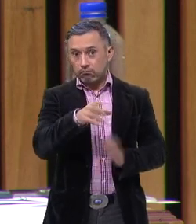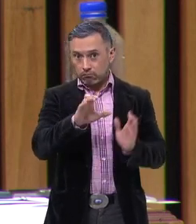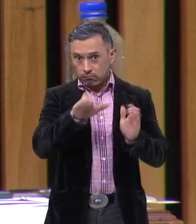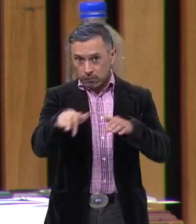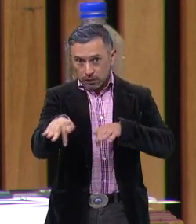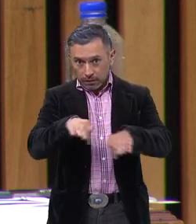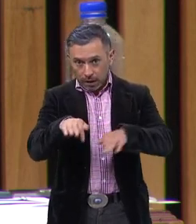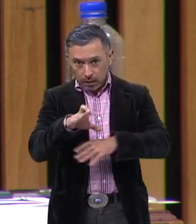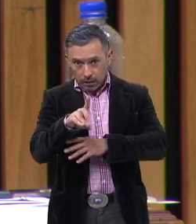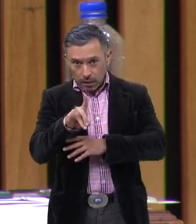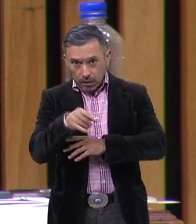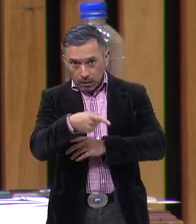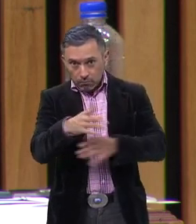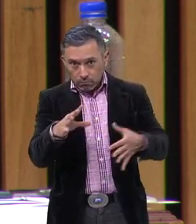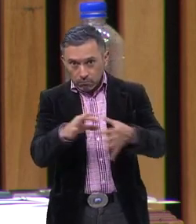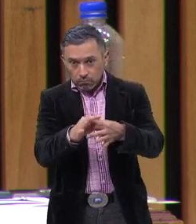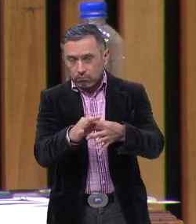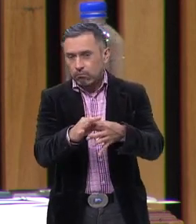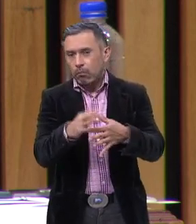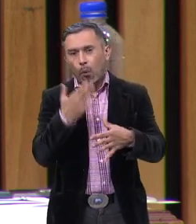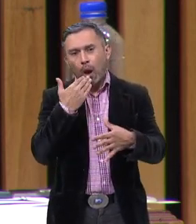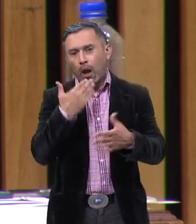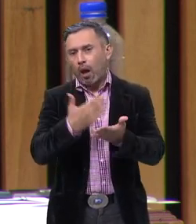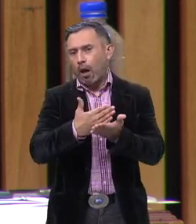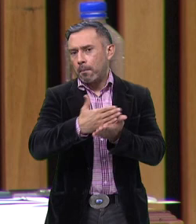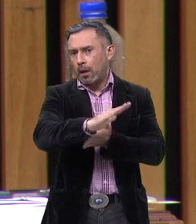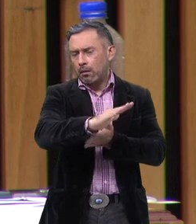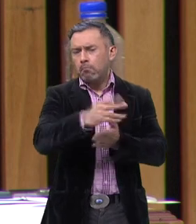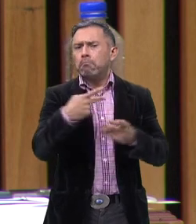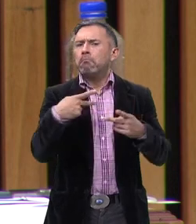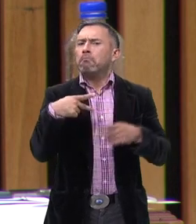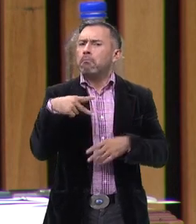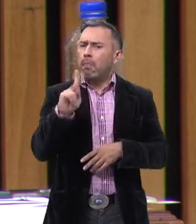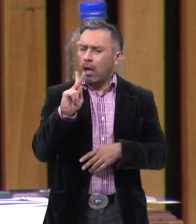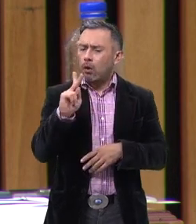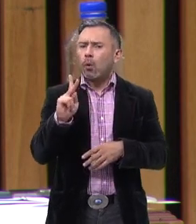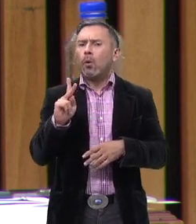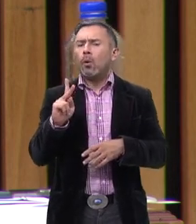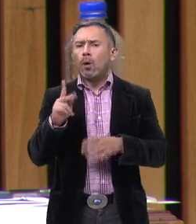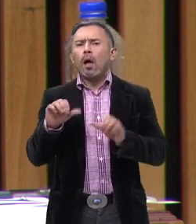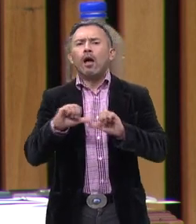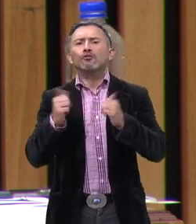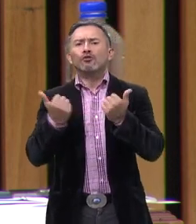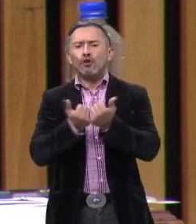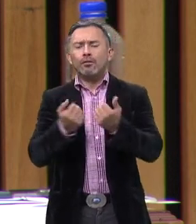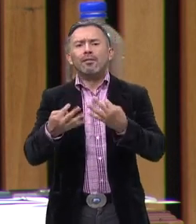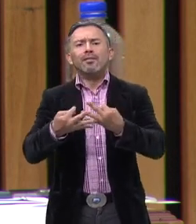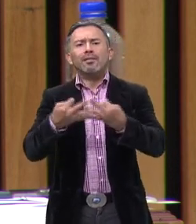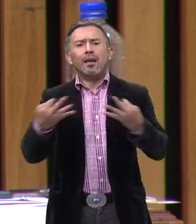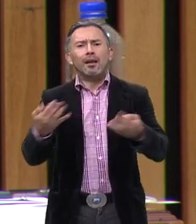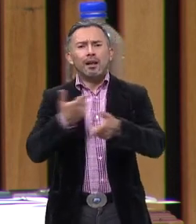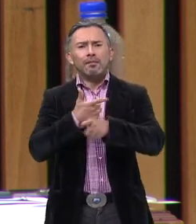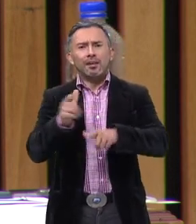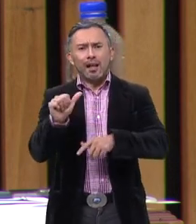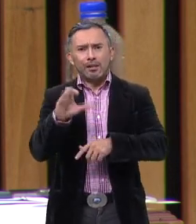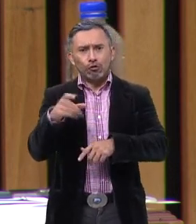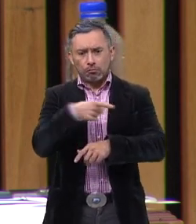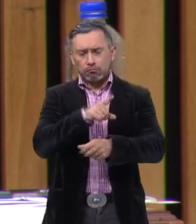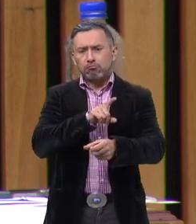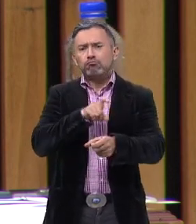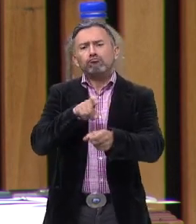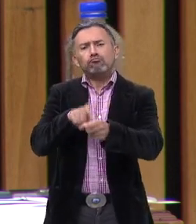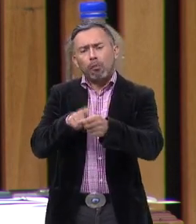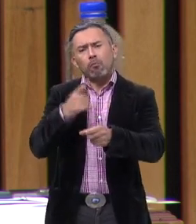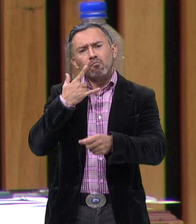con el cendi pero es simpatizante el frente popular tierra y libertad y en particular en su